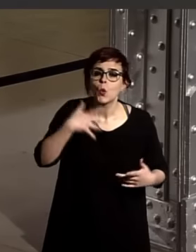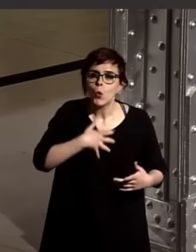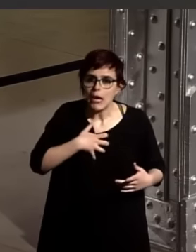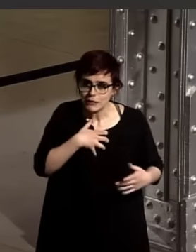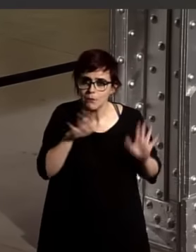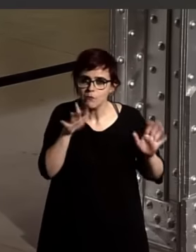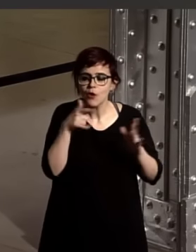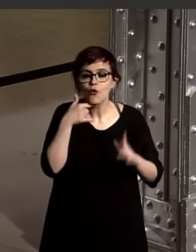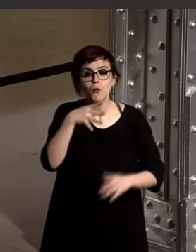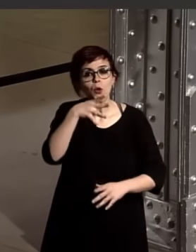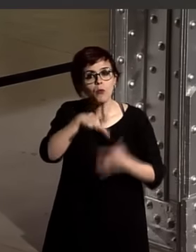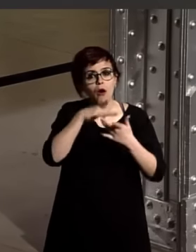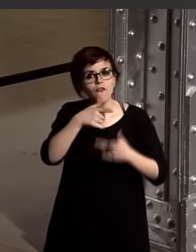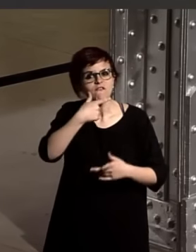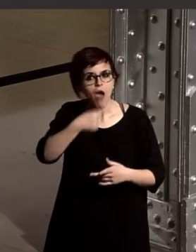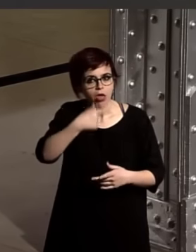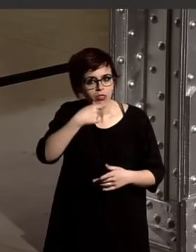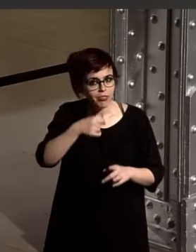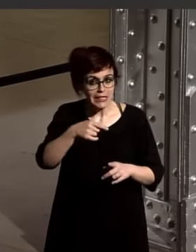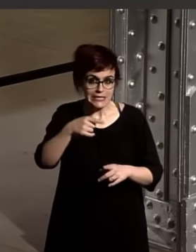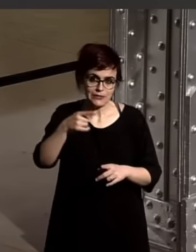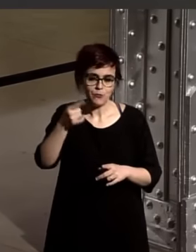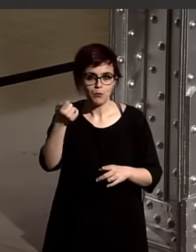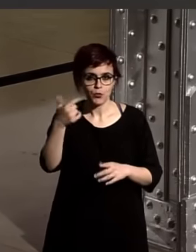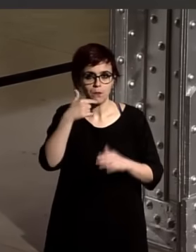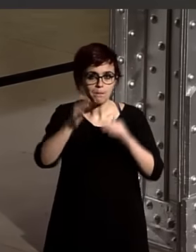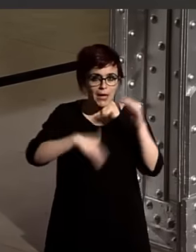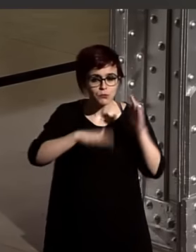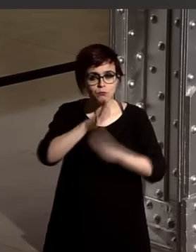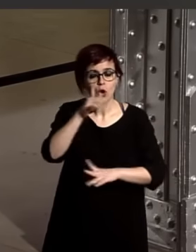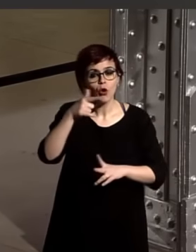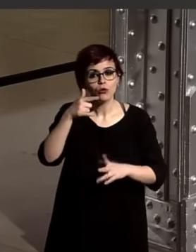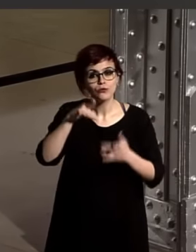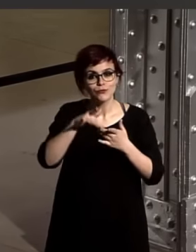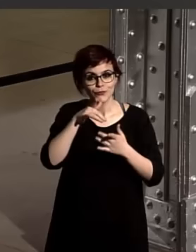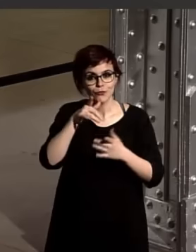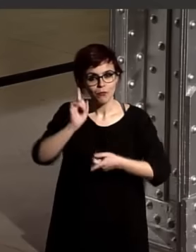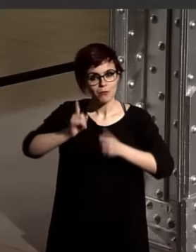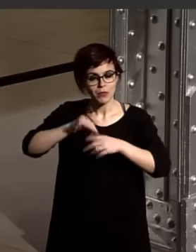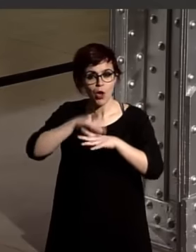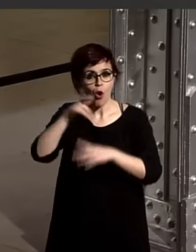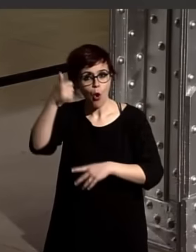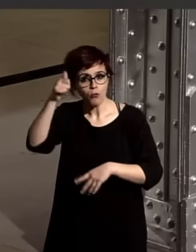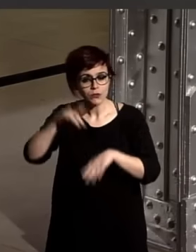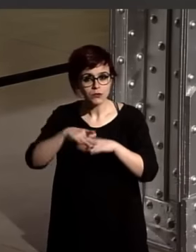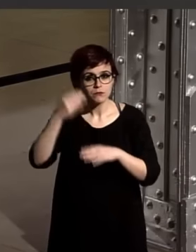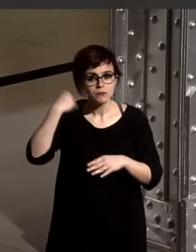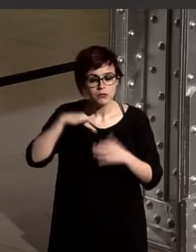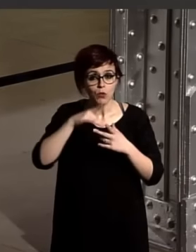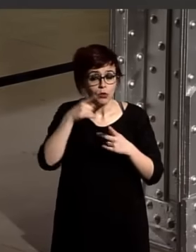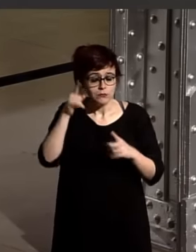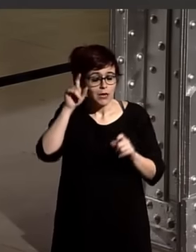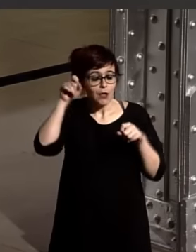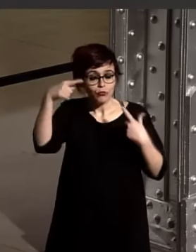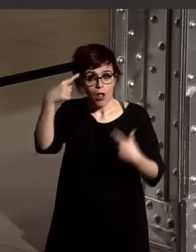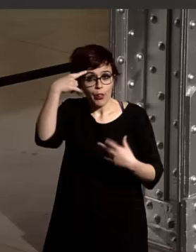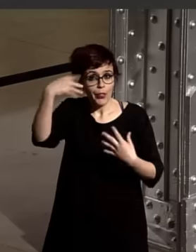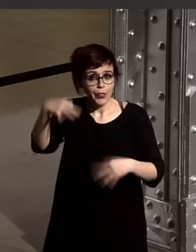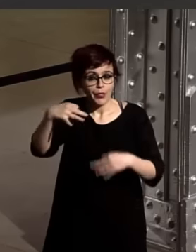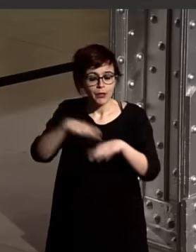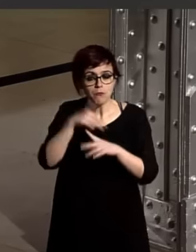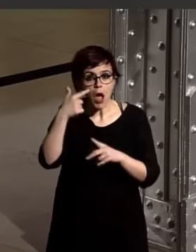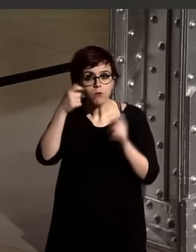está viendo ahora es que no es tan fácil seguramente para las mujeres como para los hombres hay una cosa que se llaman sesgos inconscientes que los